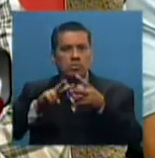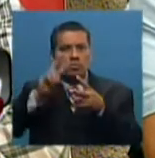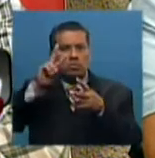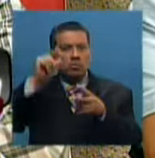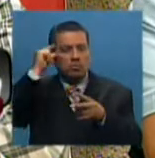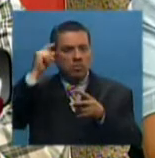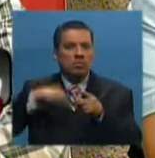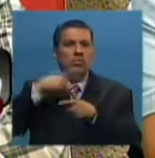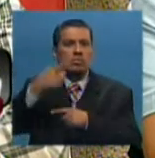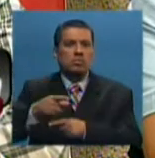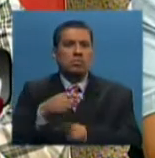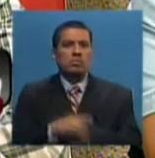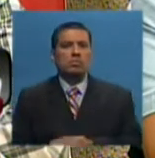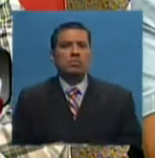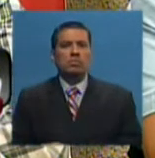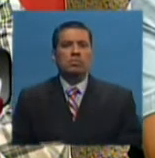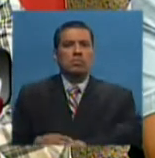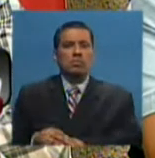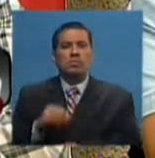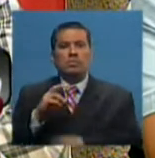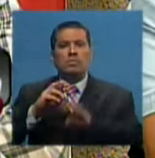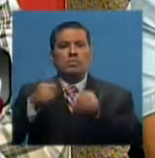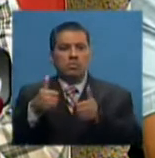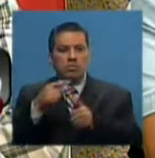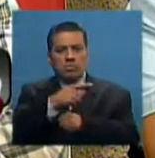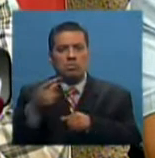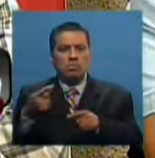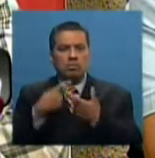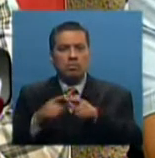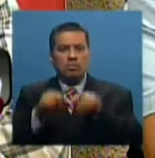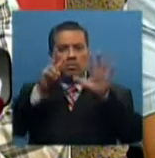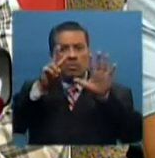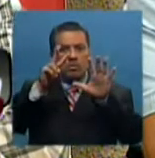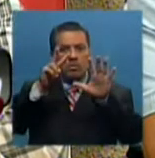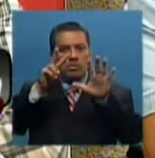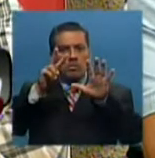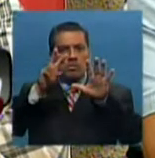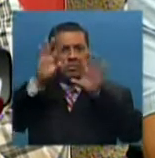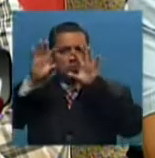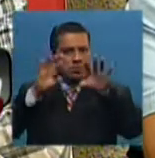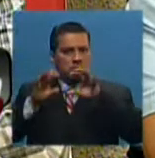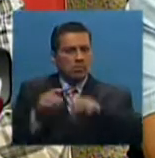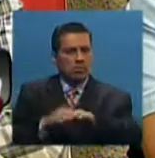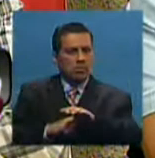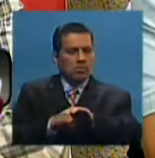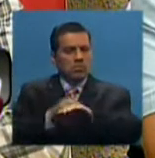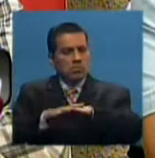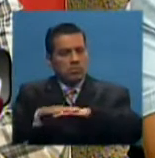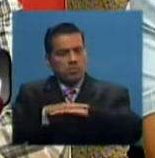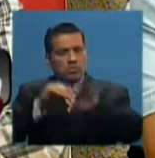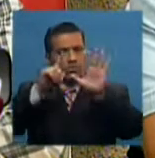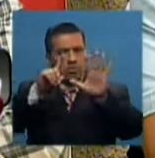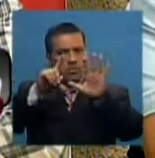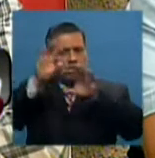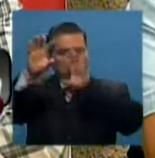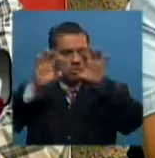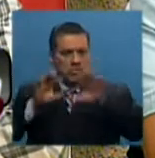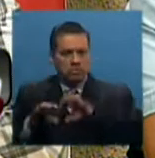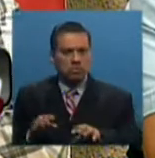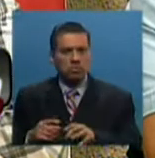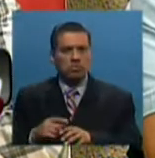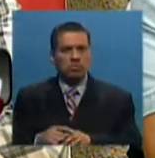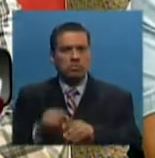después. De manera pues que el gran contingente de los otros 7 países o 6 países, que